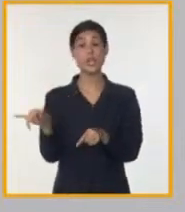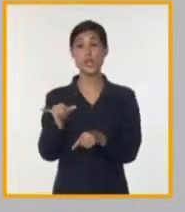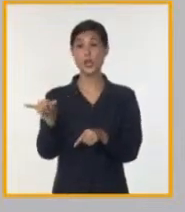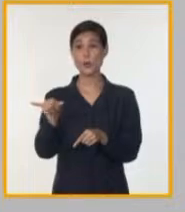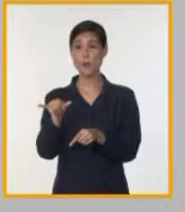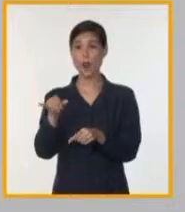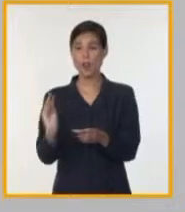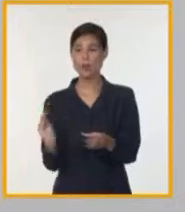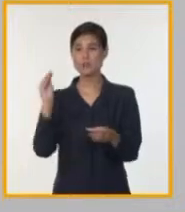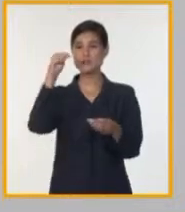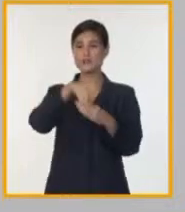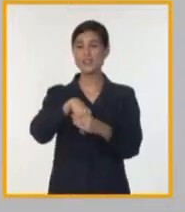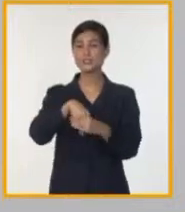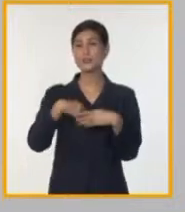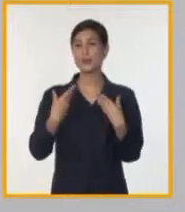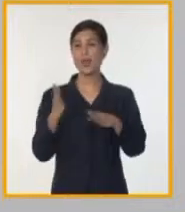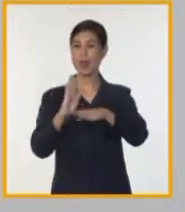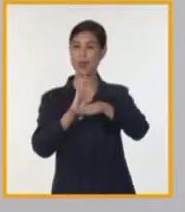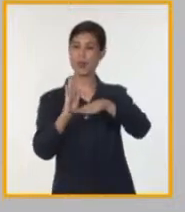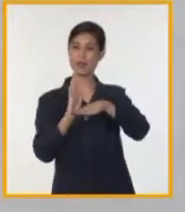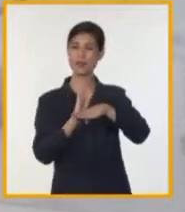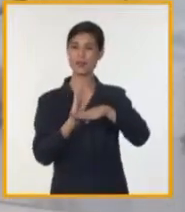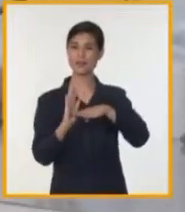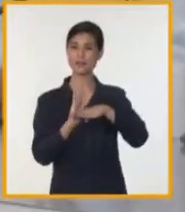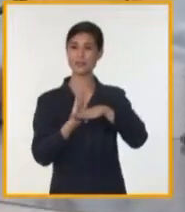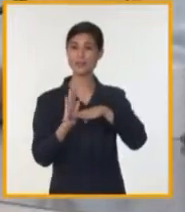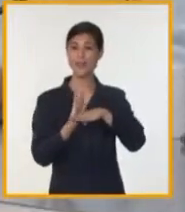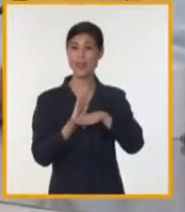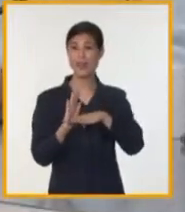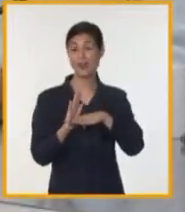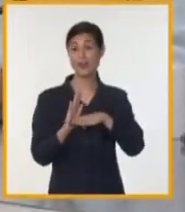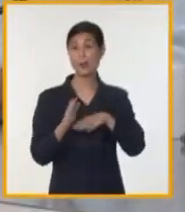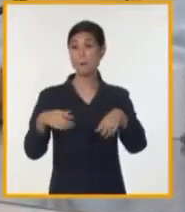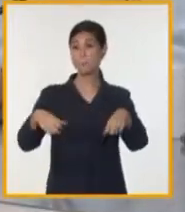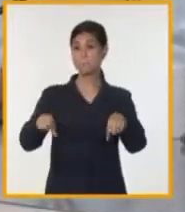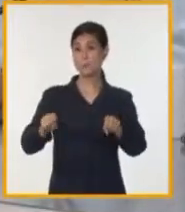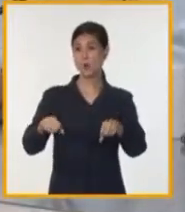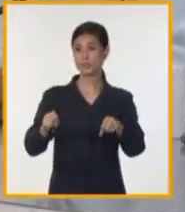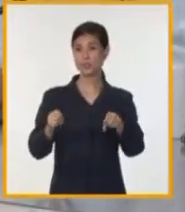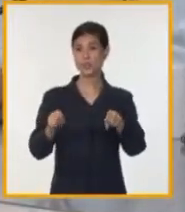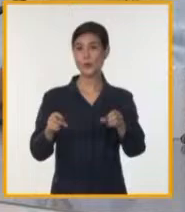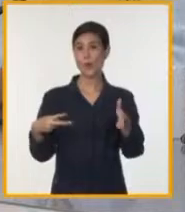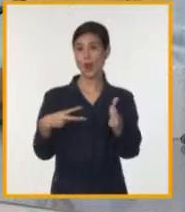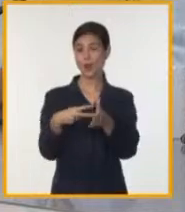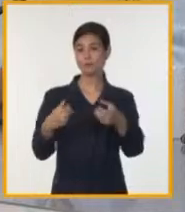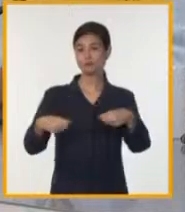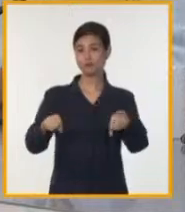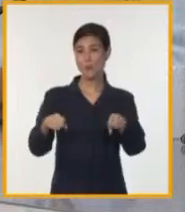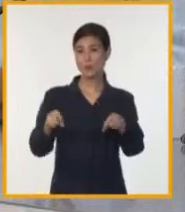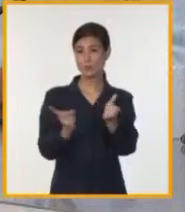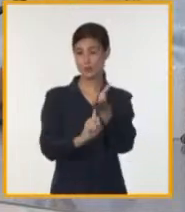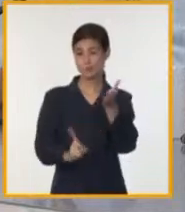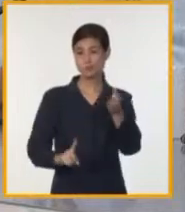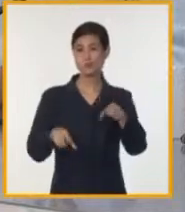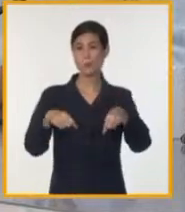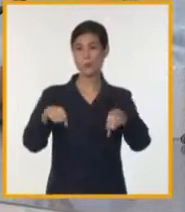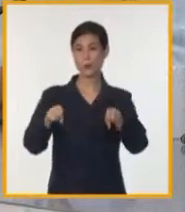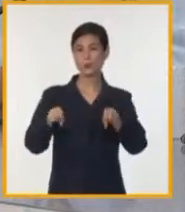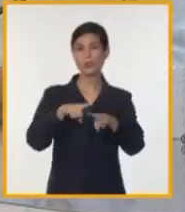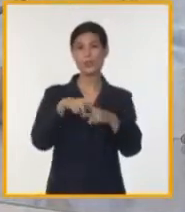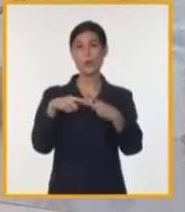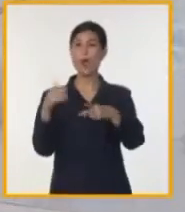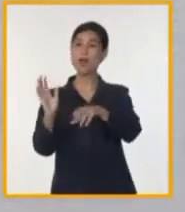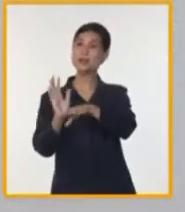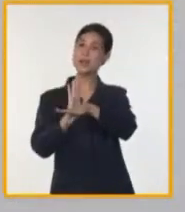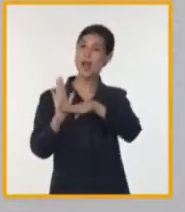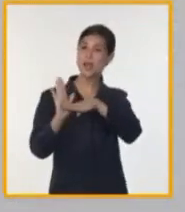triciclos de combustión y los triciclos eléctricos que se enrutaron. Entonces surgió una empresa filial aquí en La Habana que